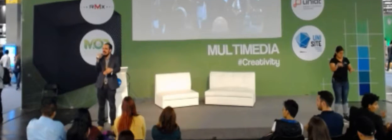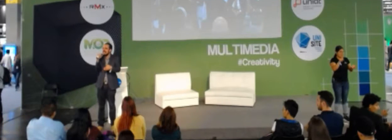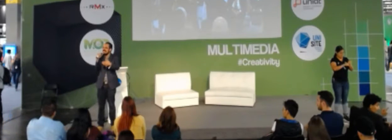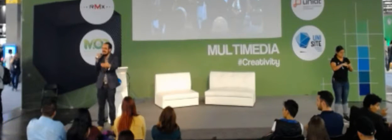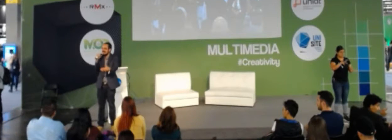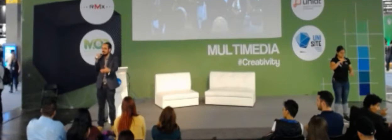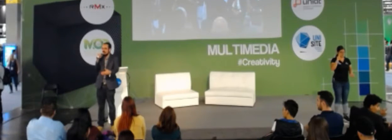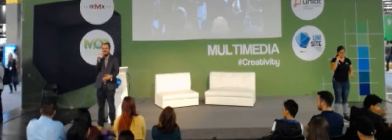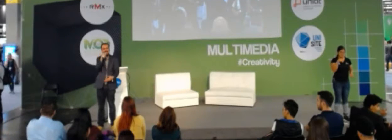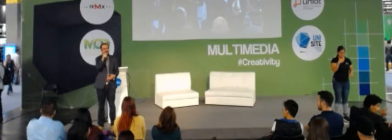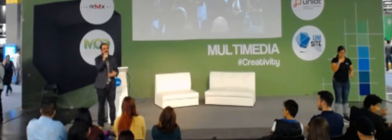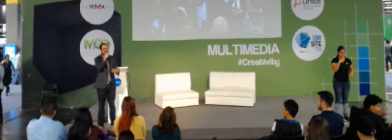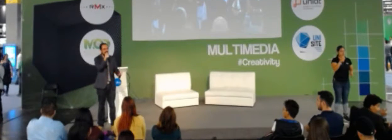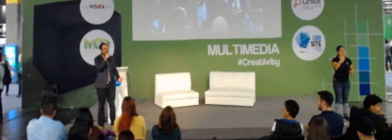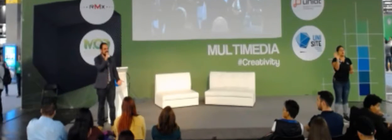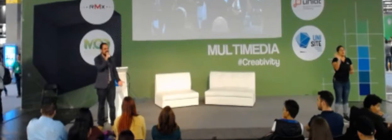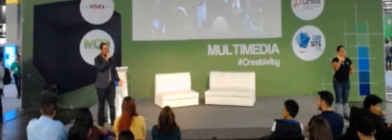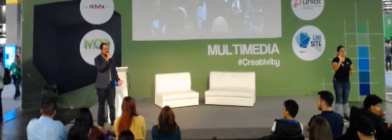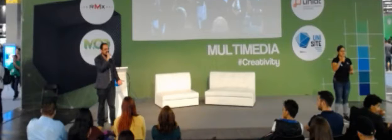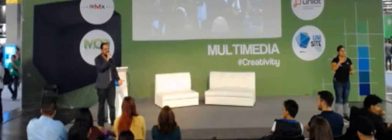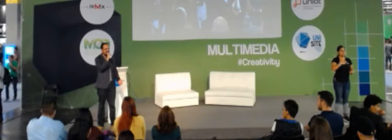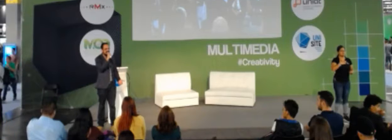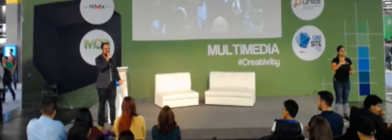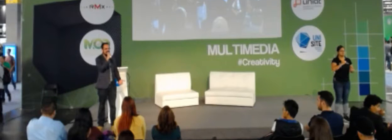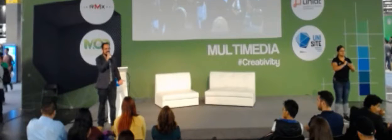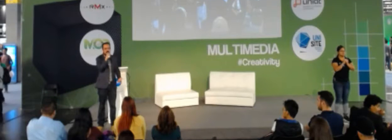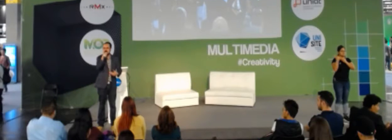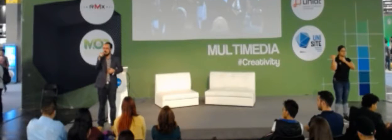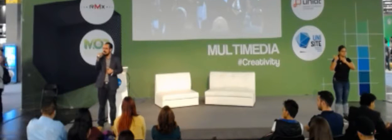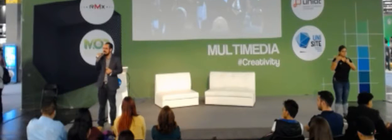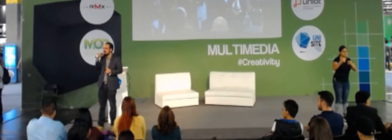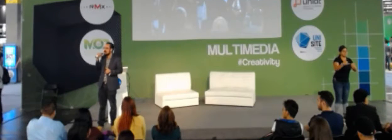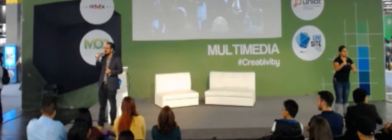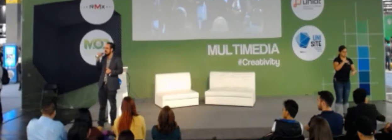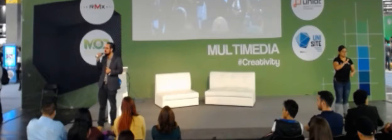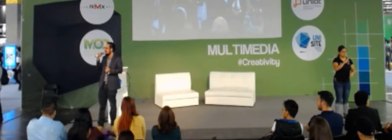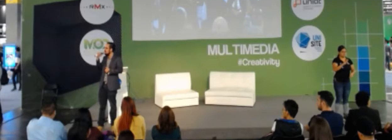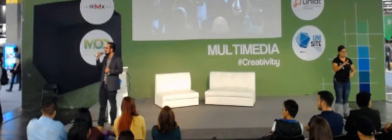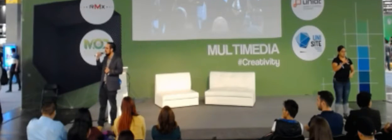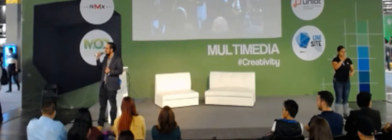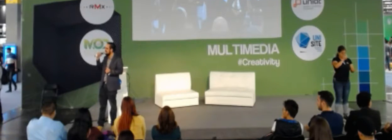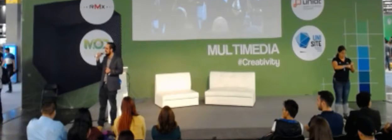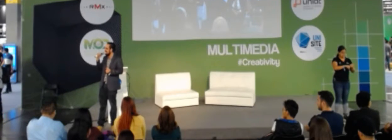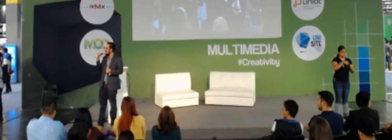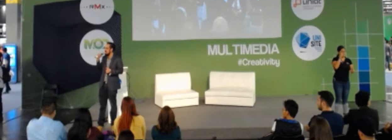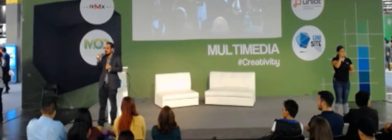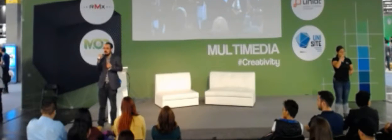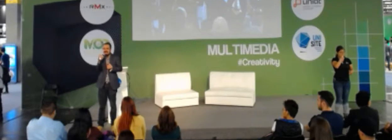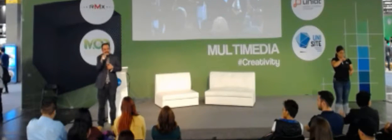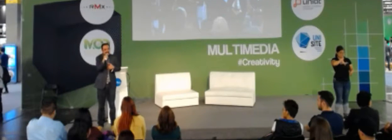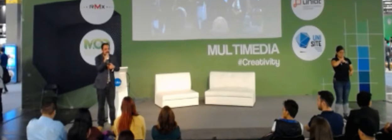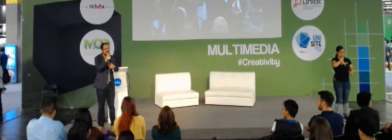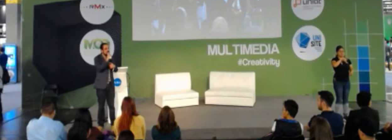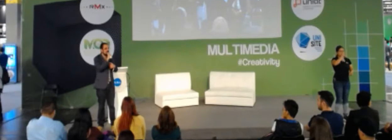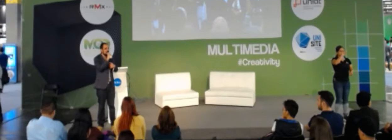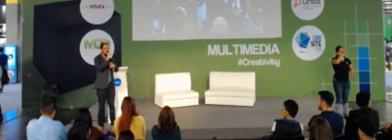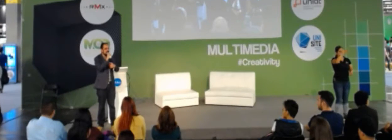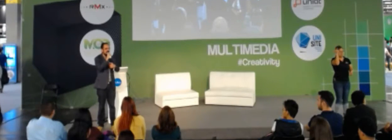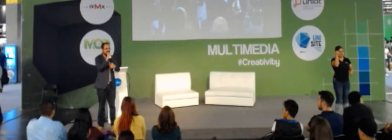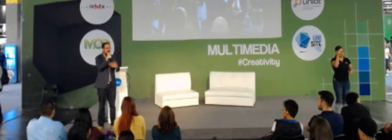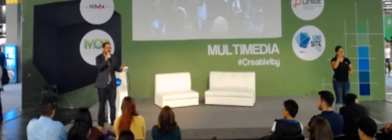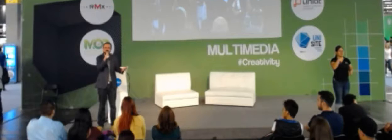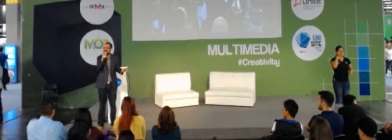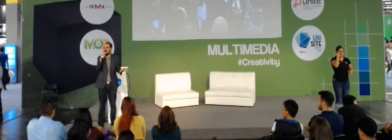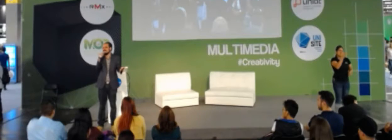a alguien que pueda ser parte de tu descendencia. Mis papás no se imaginaron tener un hijo oyente. Mis papás querían un hijo sordo.